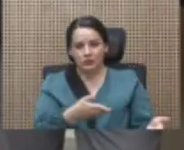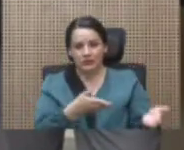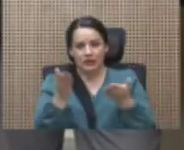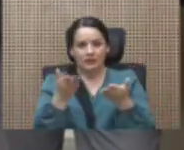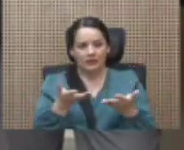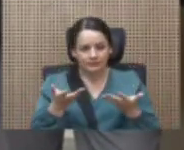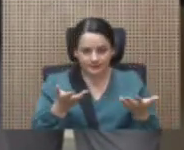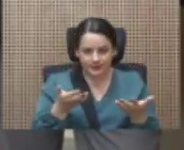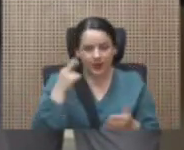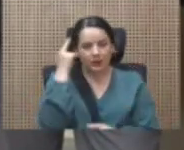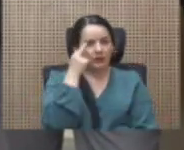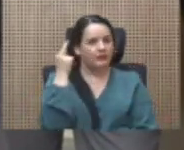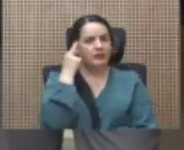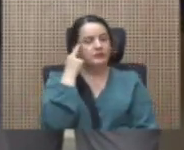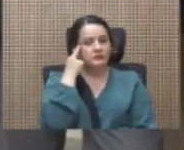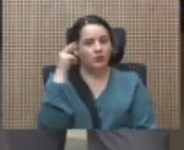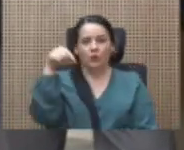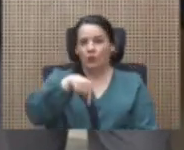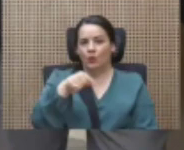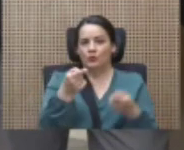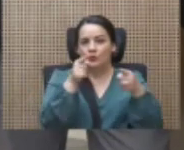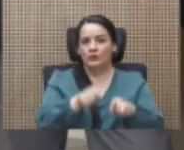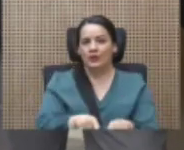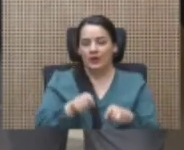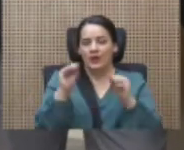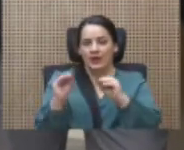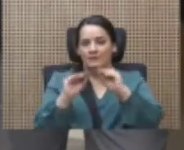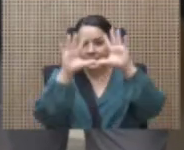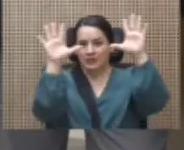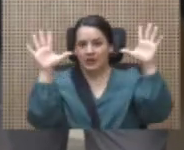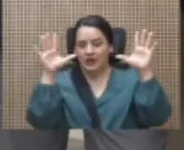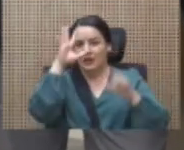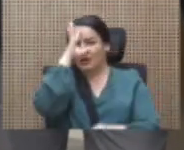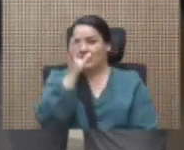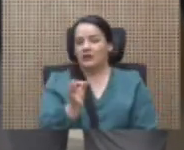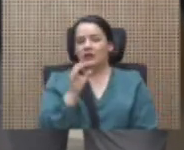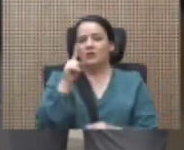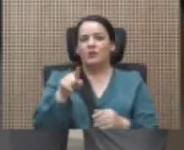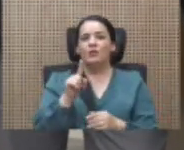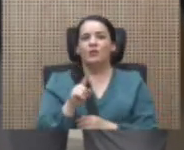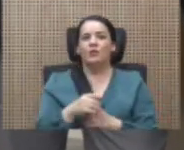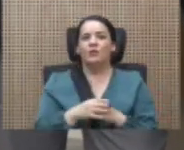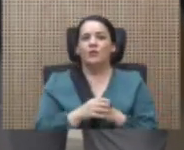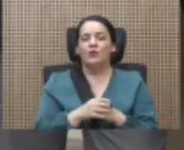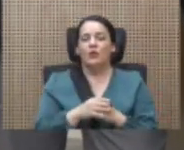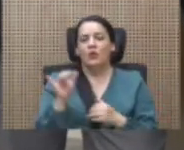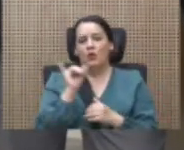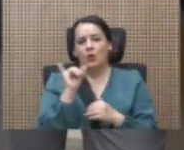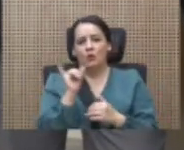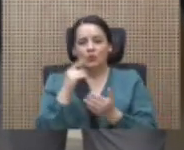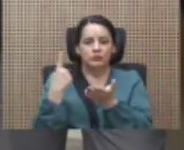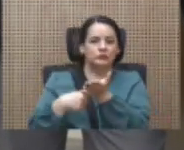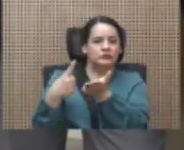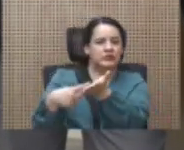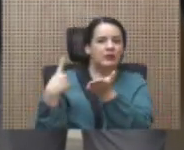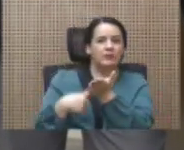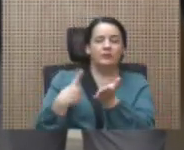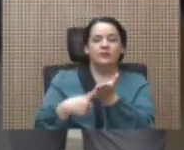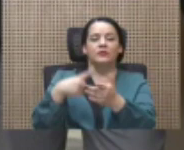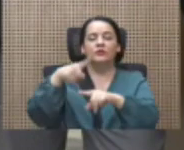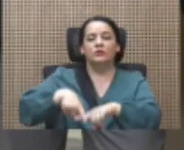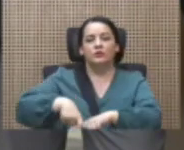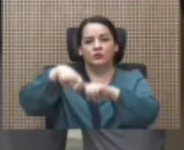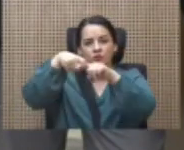a reflexionar sobre lo que hoy sucedió durante la mañana que creo que un calor debate Se suspendió